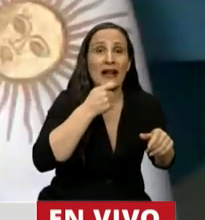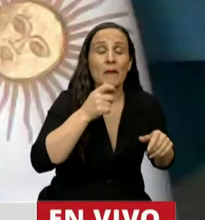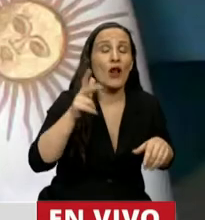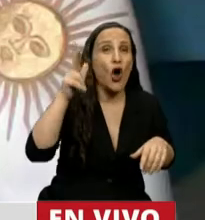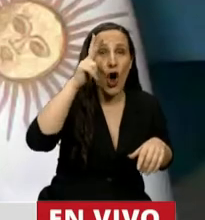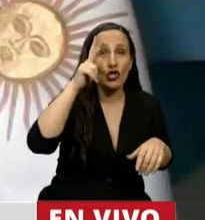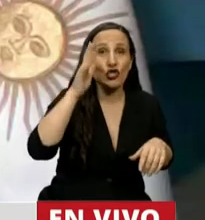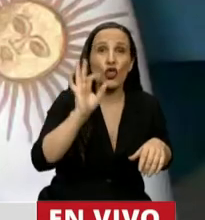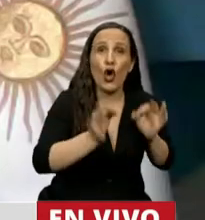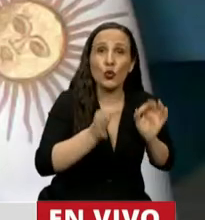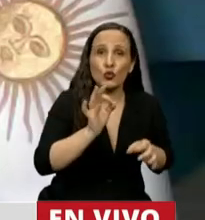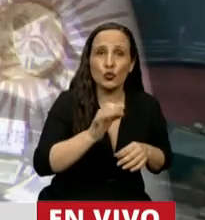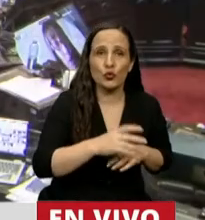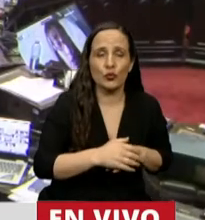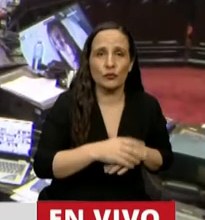octubre,